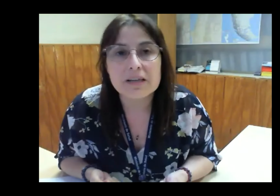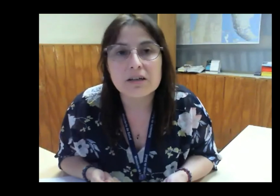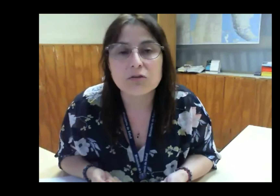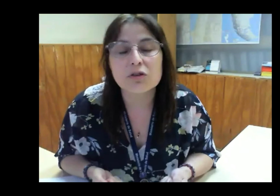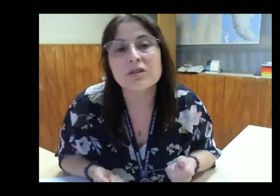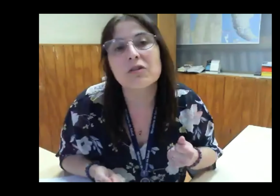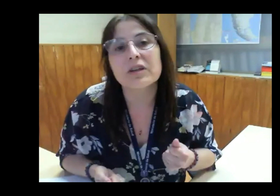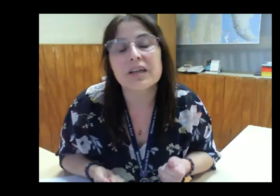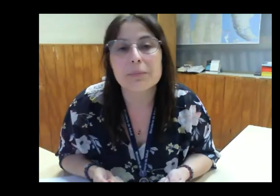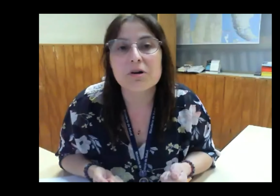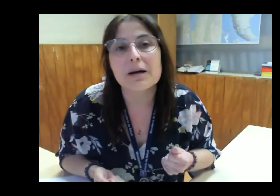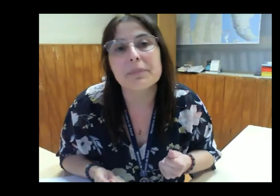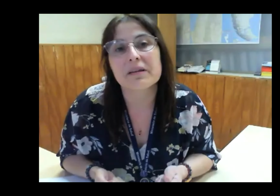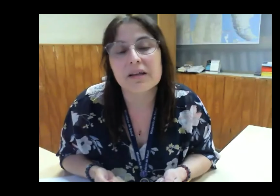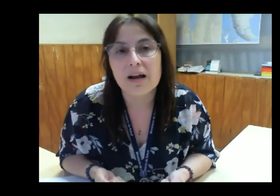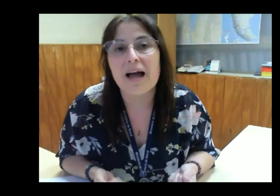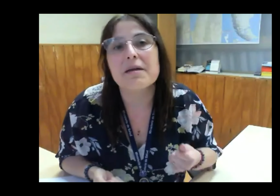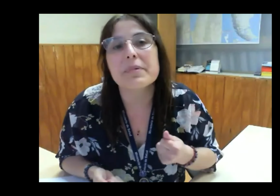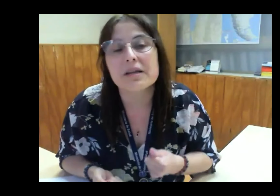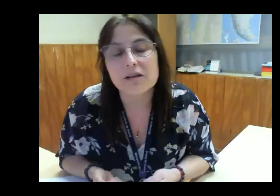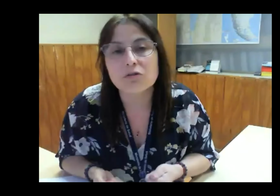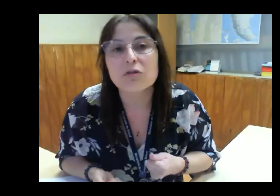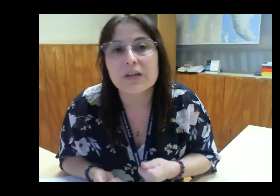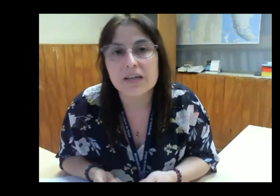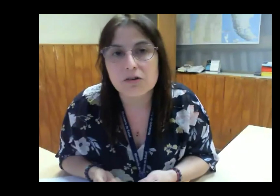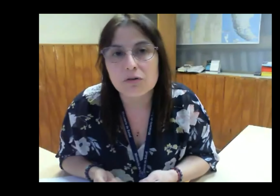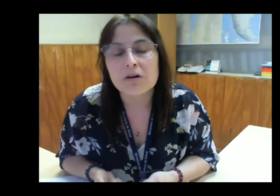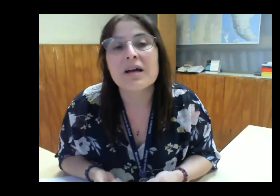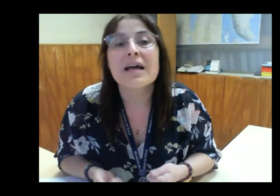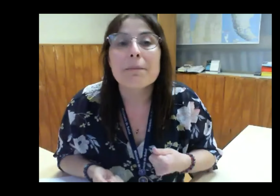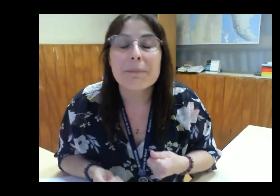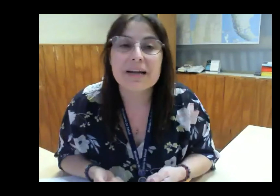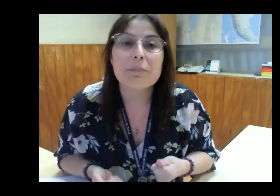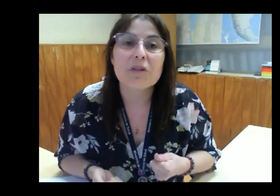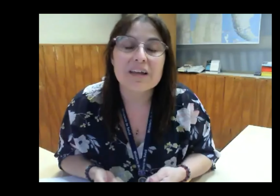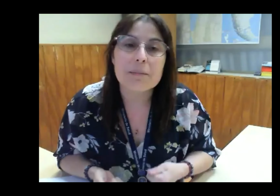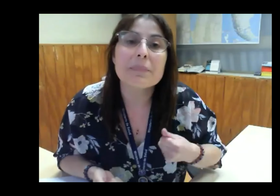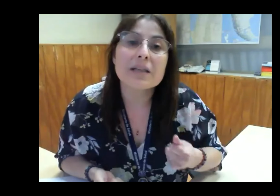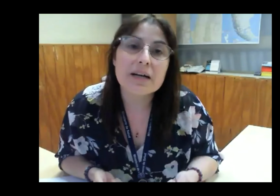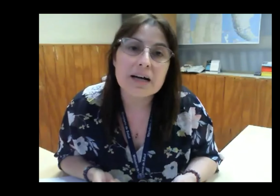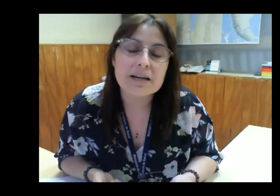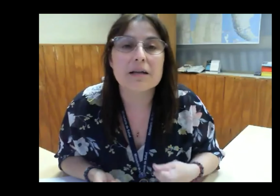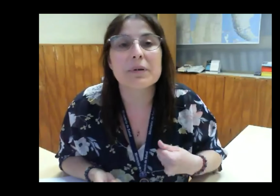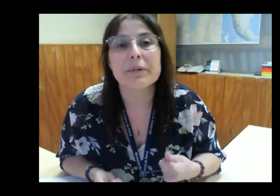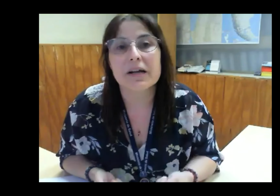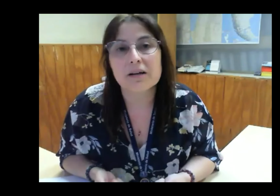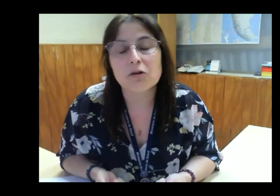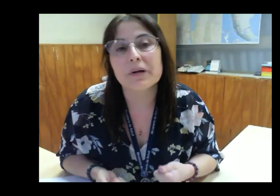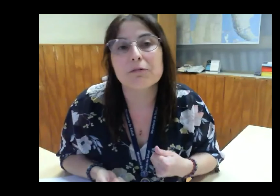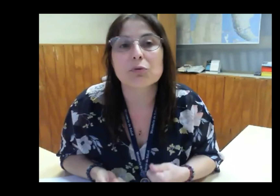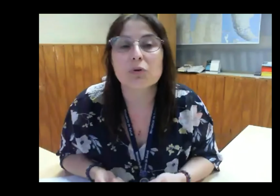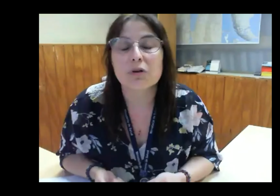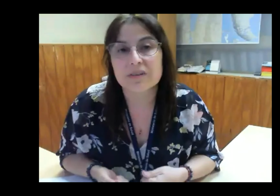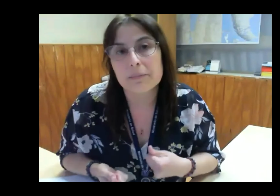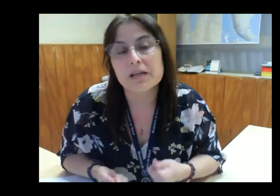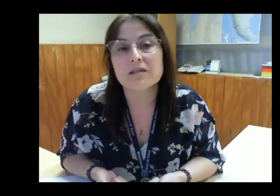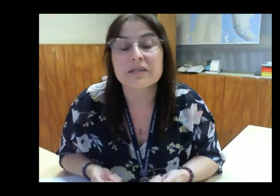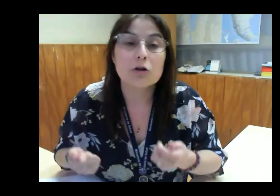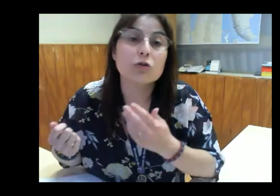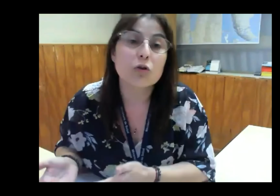de investigación, y es donde tenemos que aprender a invertir sobre ello para poder mitigar y prepararnos para